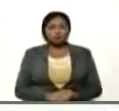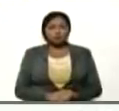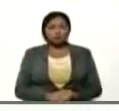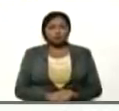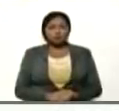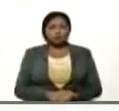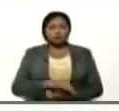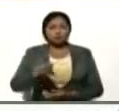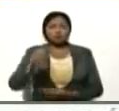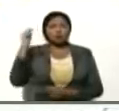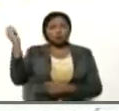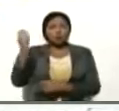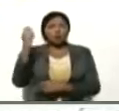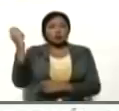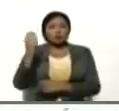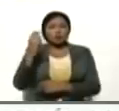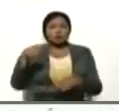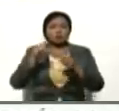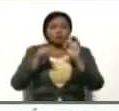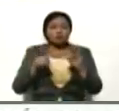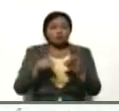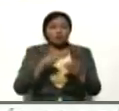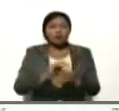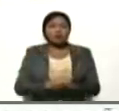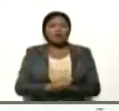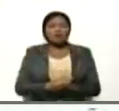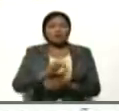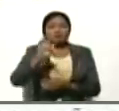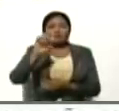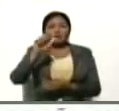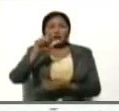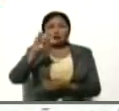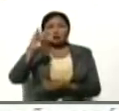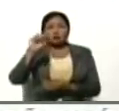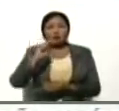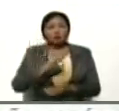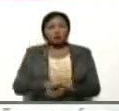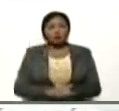el estado Apure, municipio San Fernando, Ofelia Padrón.